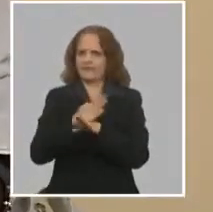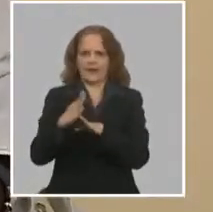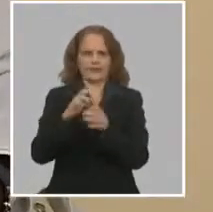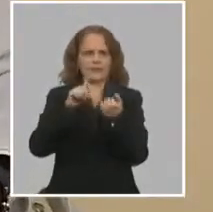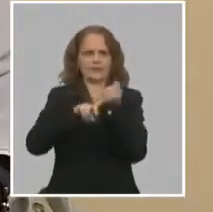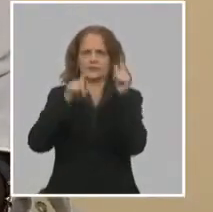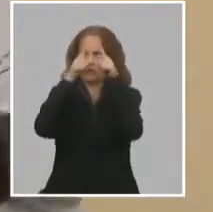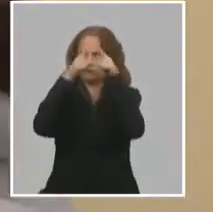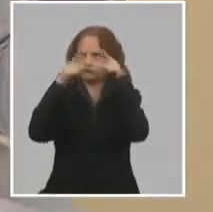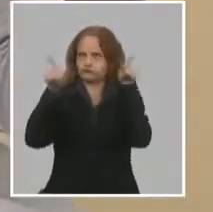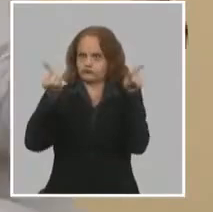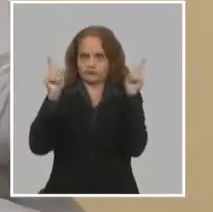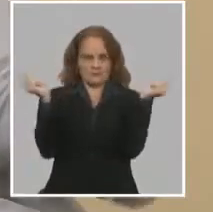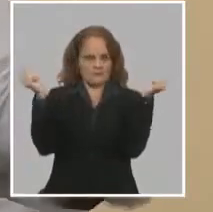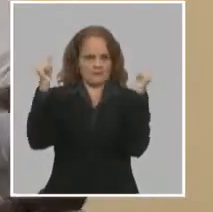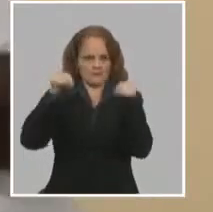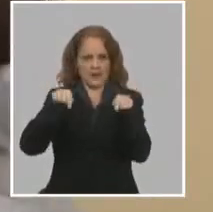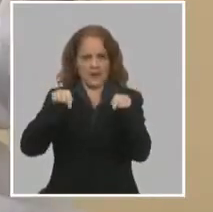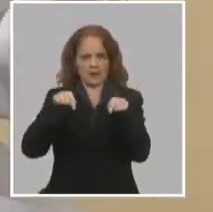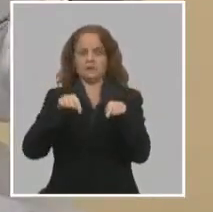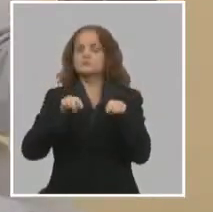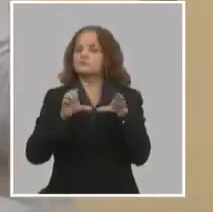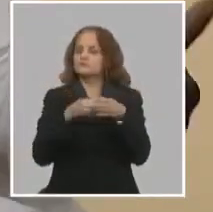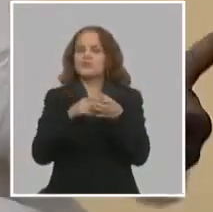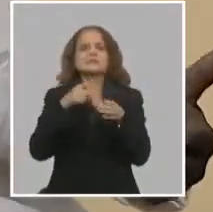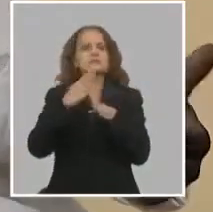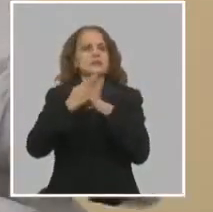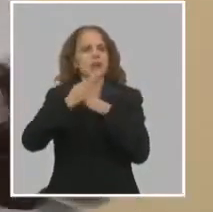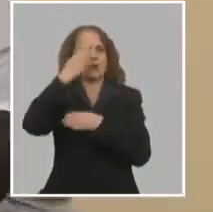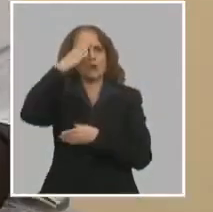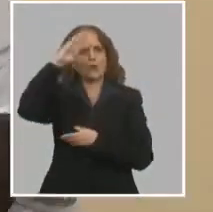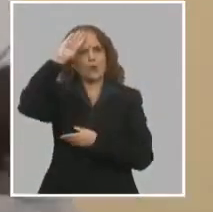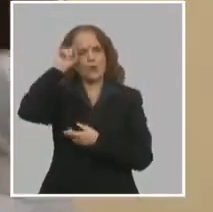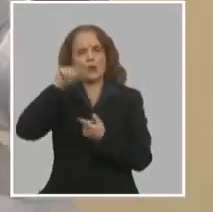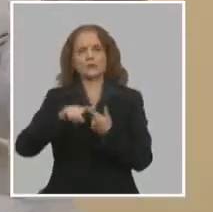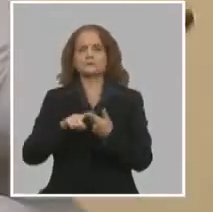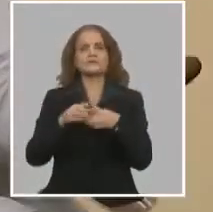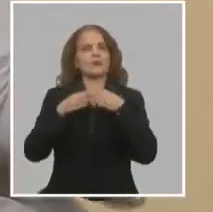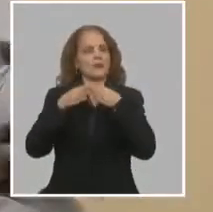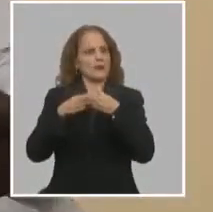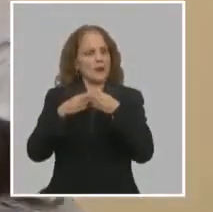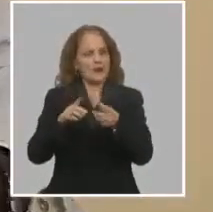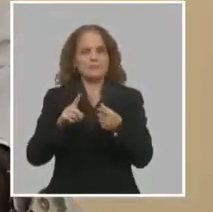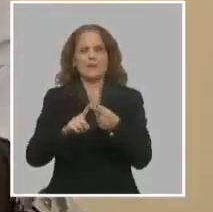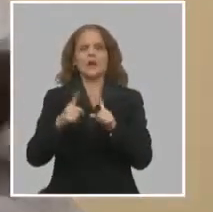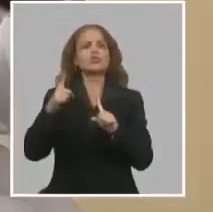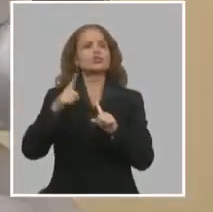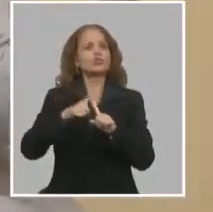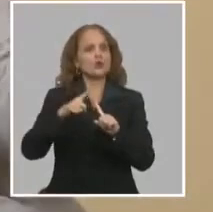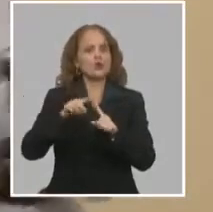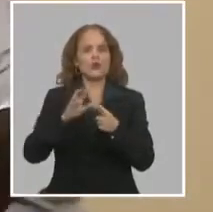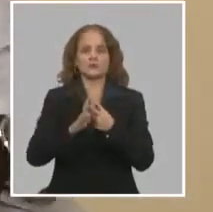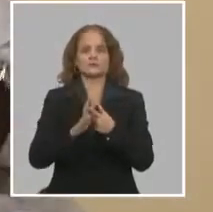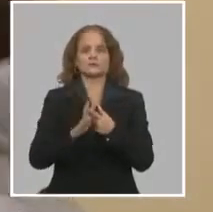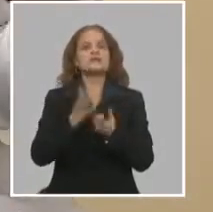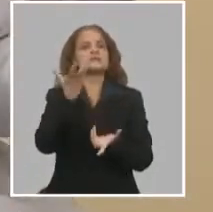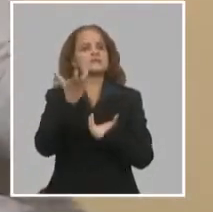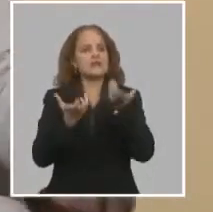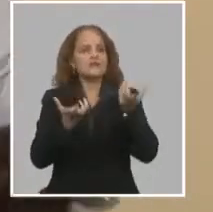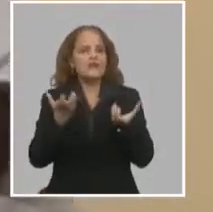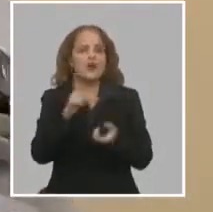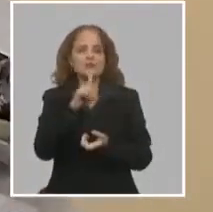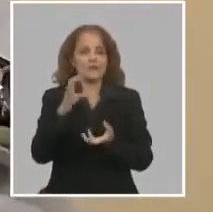provincias de Cuba, desde Santiago de Cuba, Granma, Las Tunas,